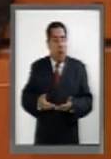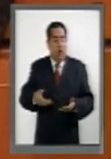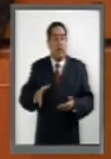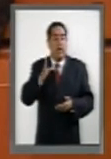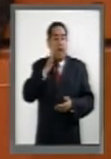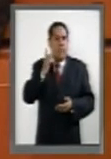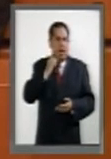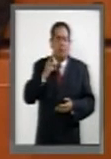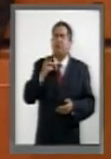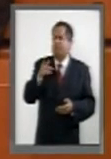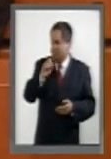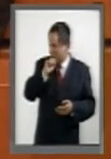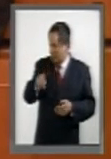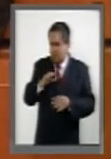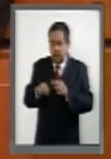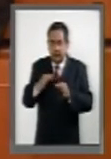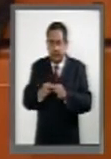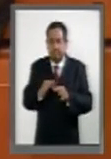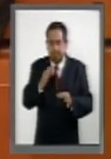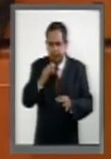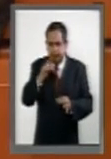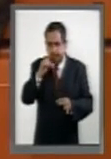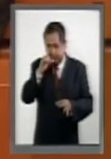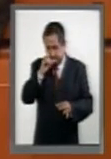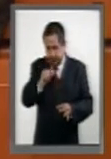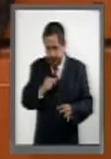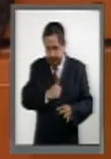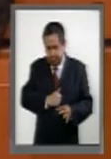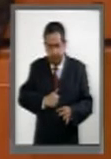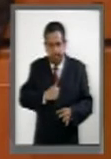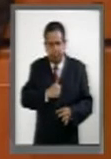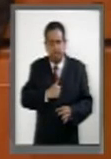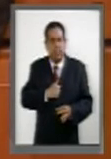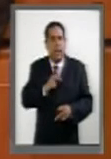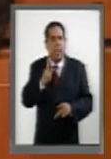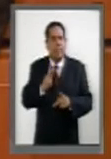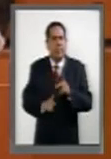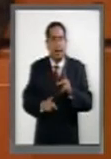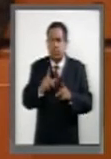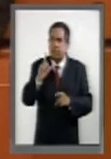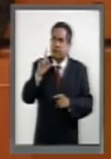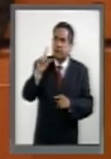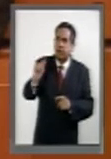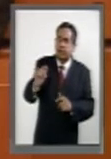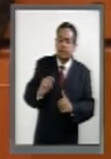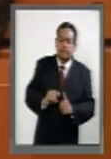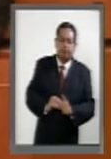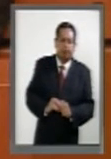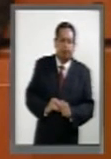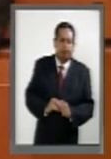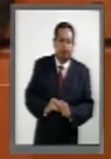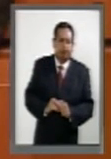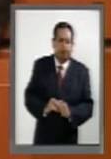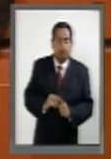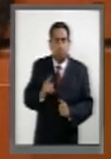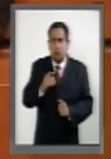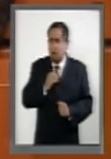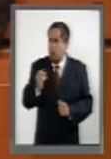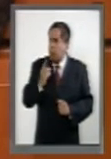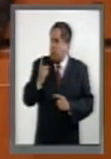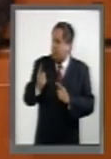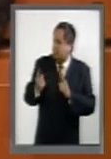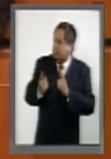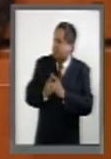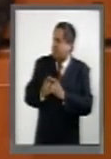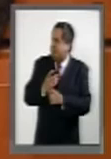habría hecho lo mismo. Lamentablemente, nos deja a mitad del camino. Tuve la gran oportunidad de compartir